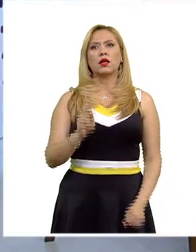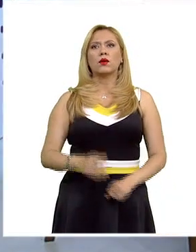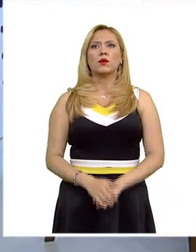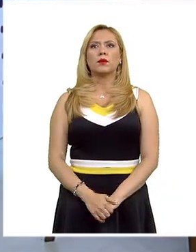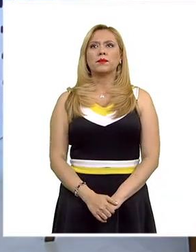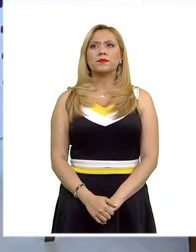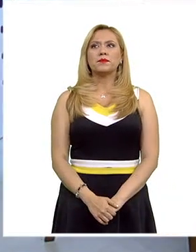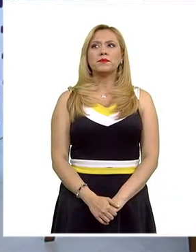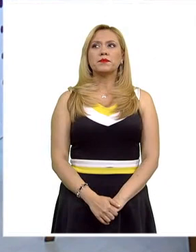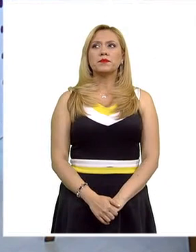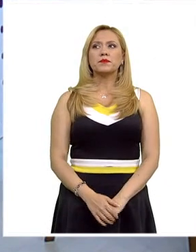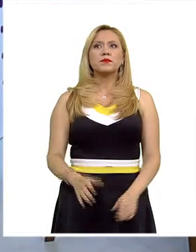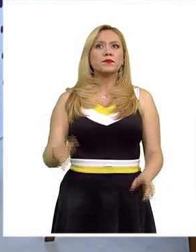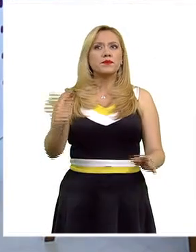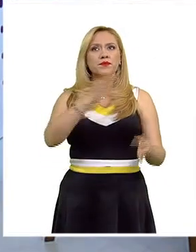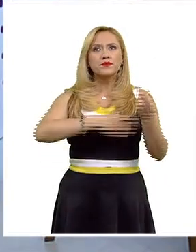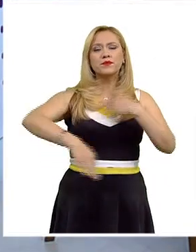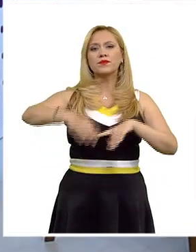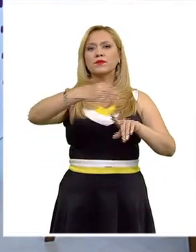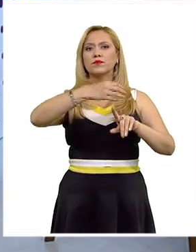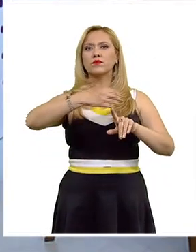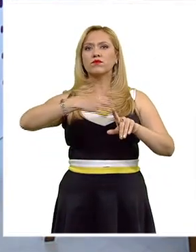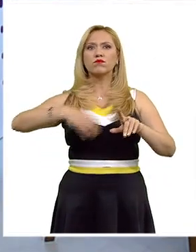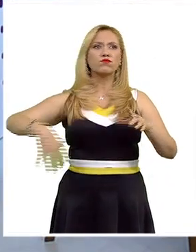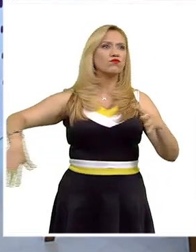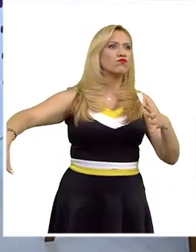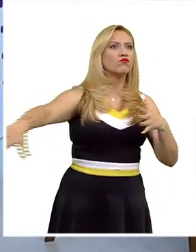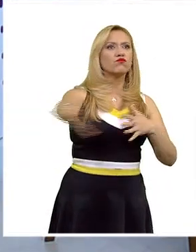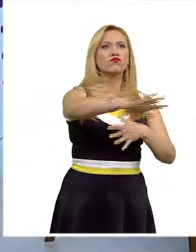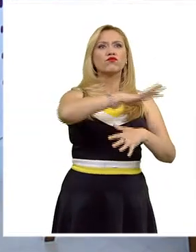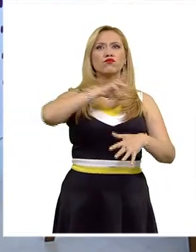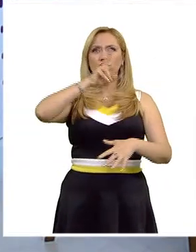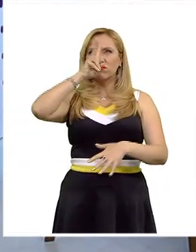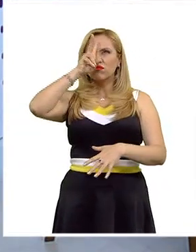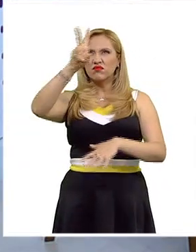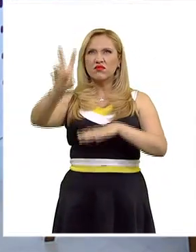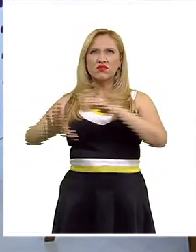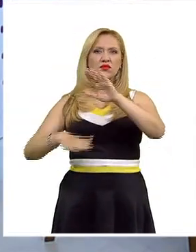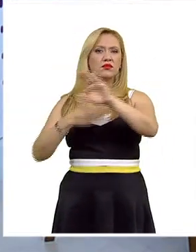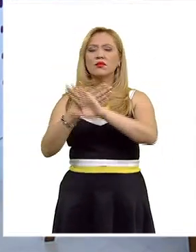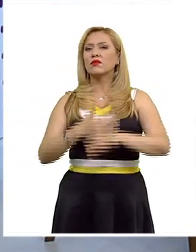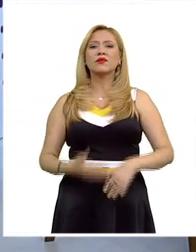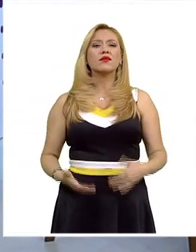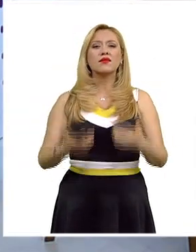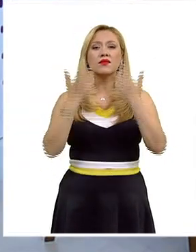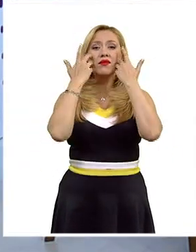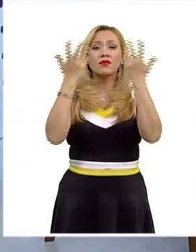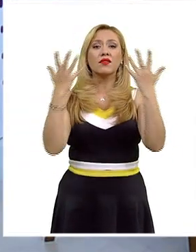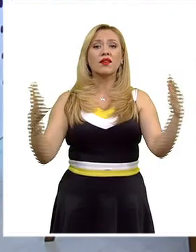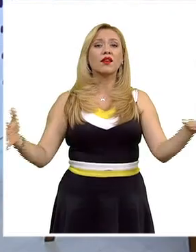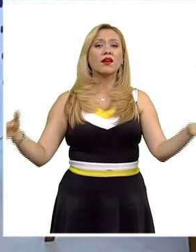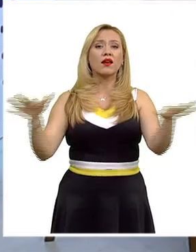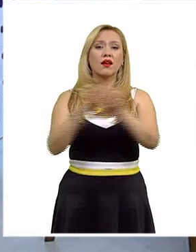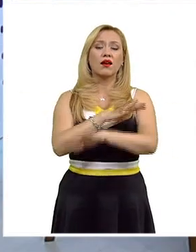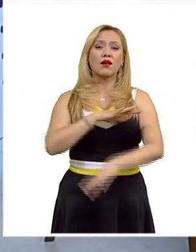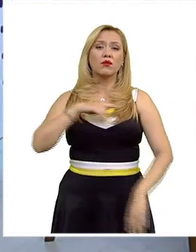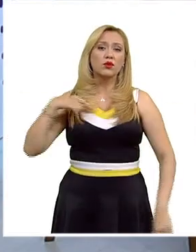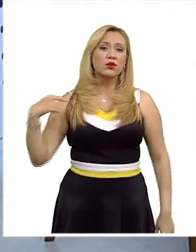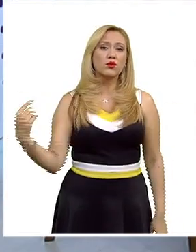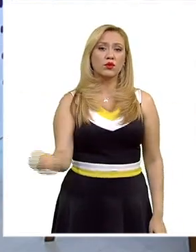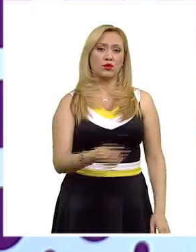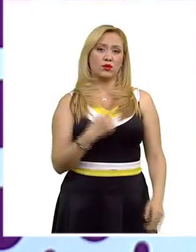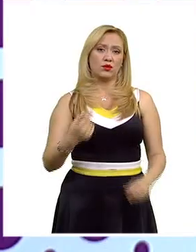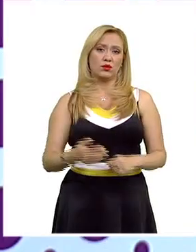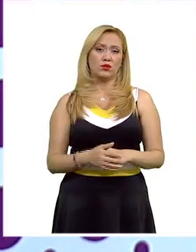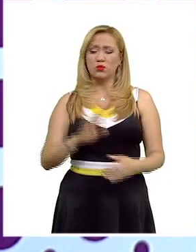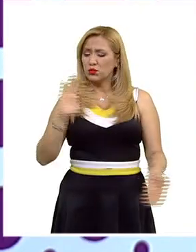que toda esta organización y movilización pues no se basa en la venganza, sino que nuestra aspiración es transformar el mundo. Entonces, me parece que tenemos